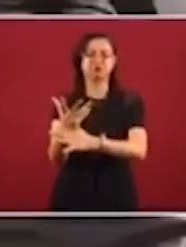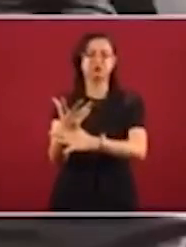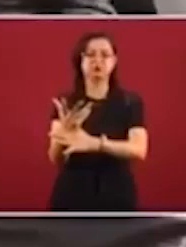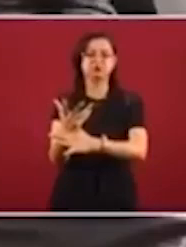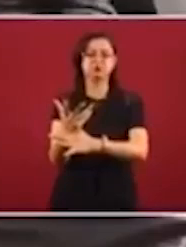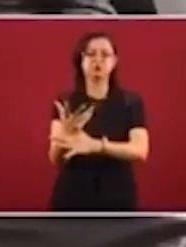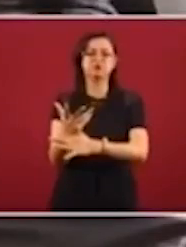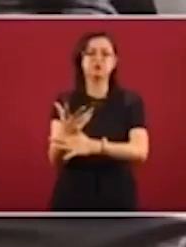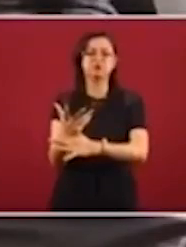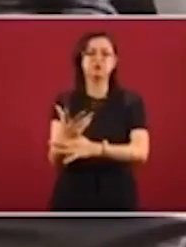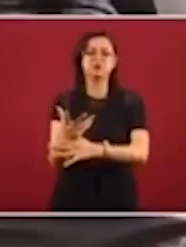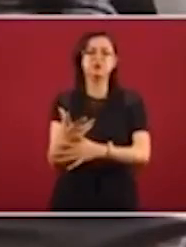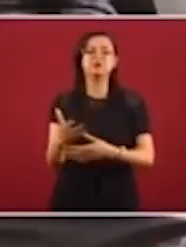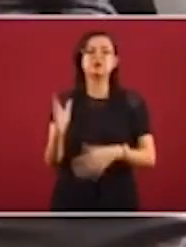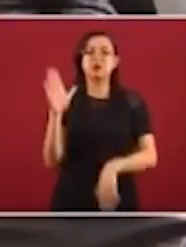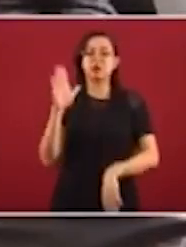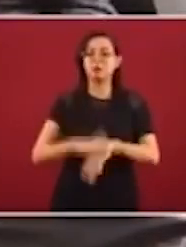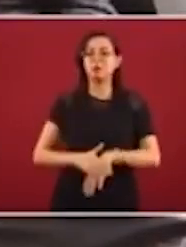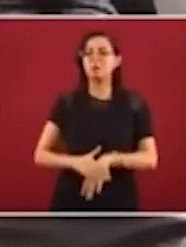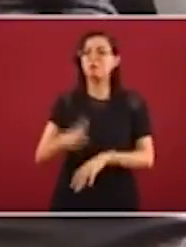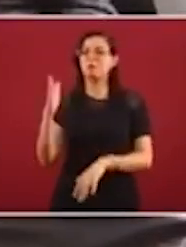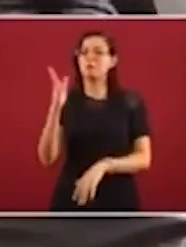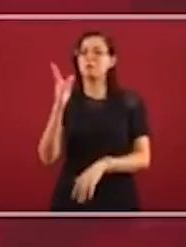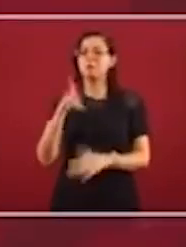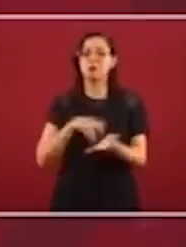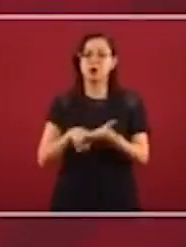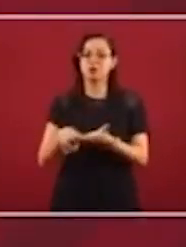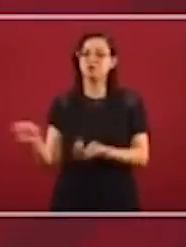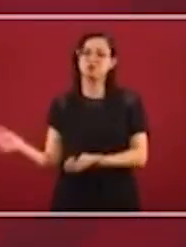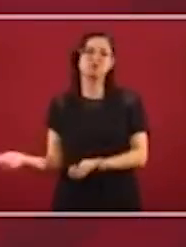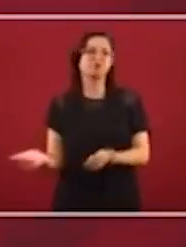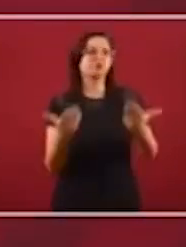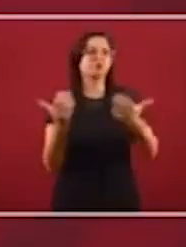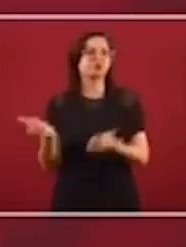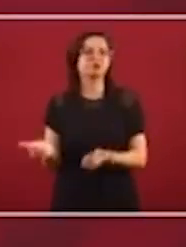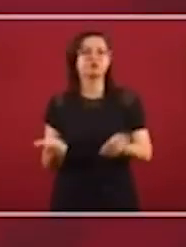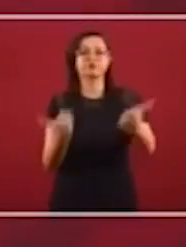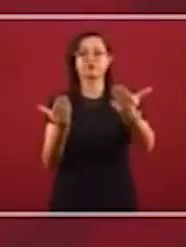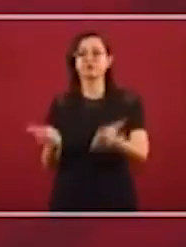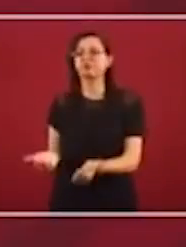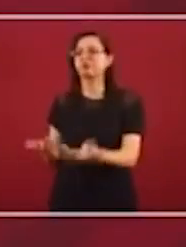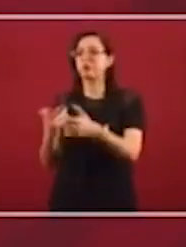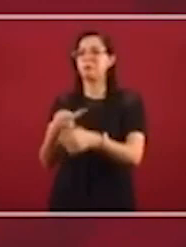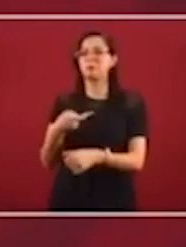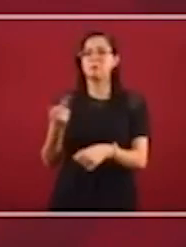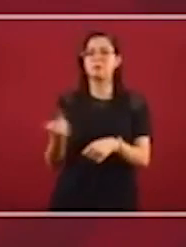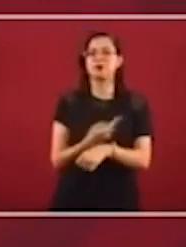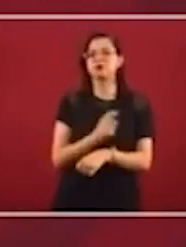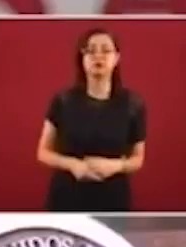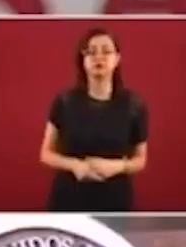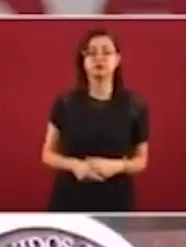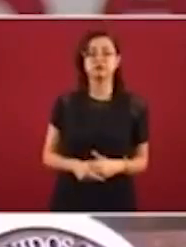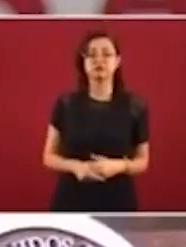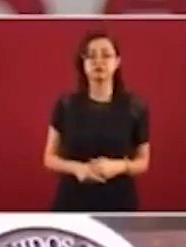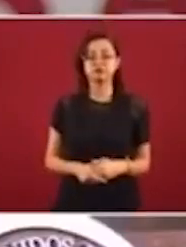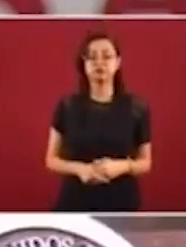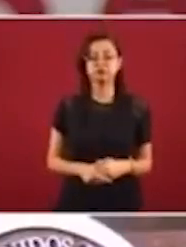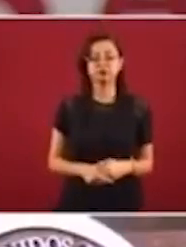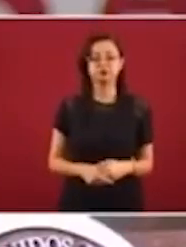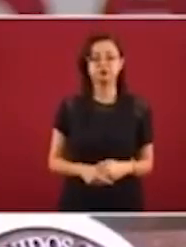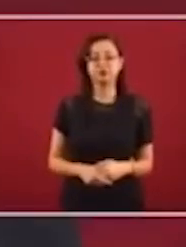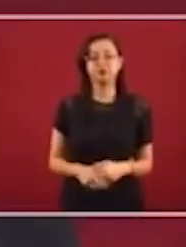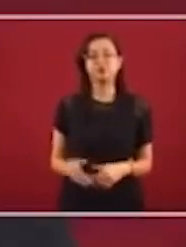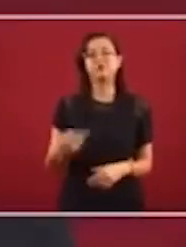el volumen de sus exportaciones, y eso tumbó el precio del petróleo crudo. Aún con